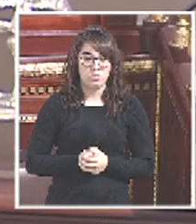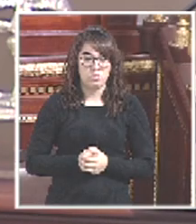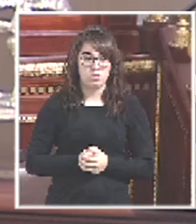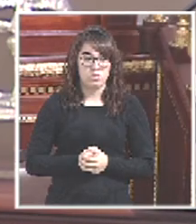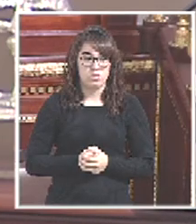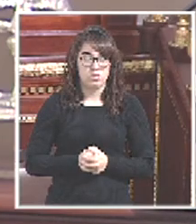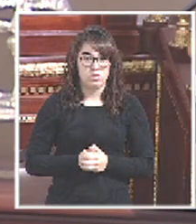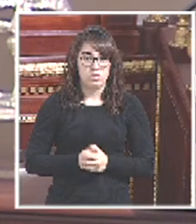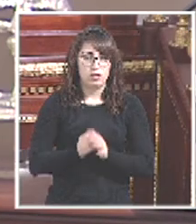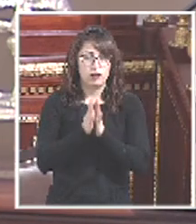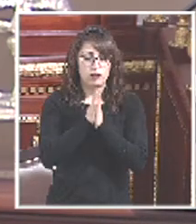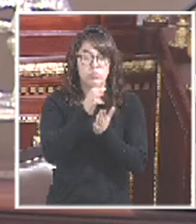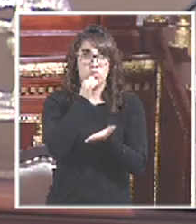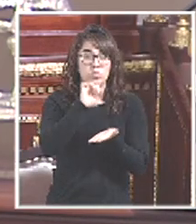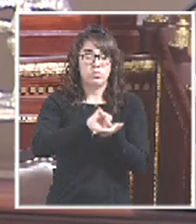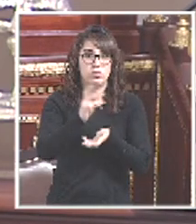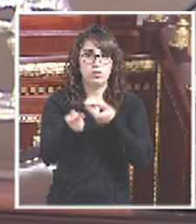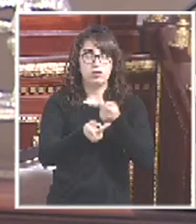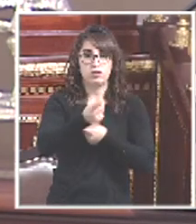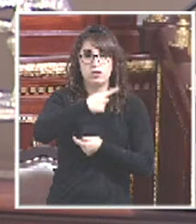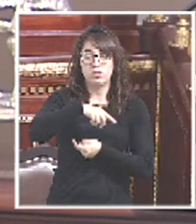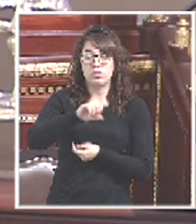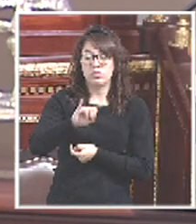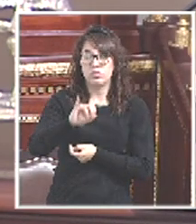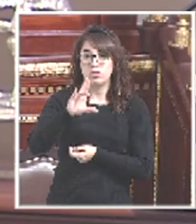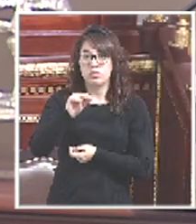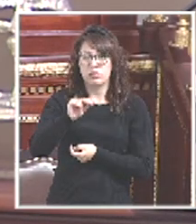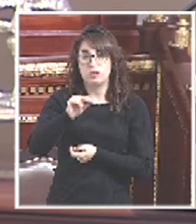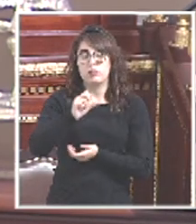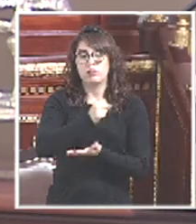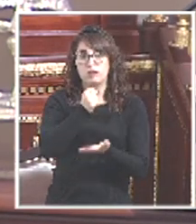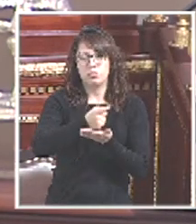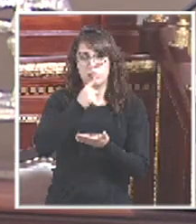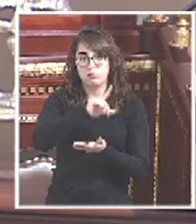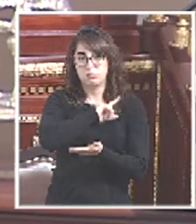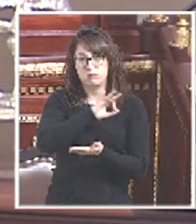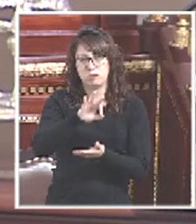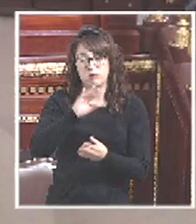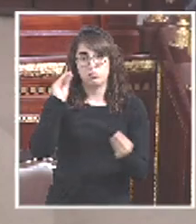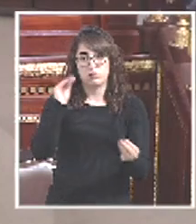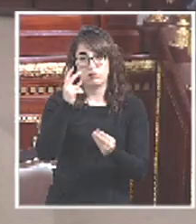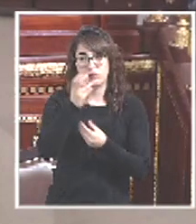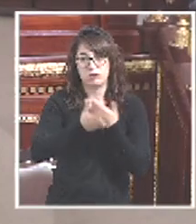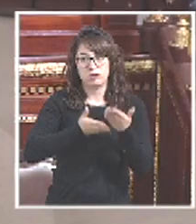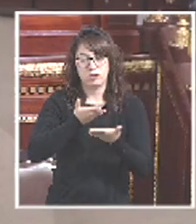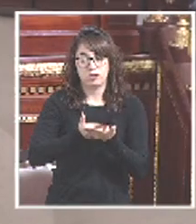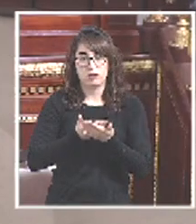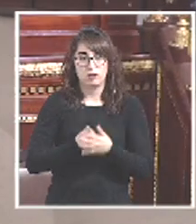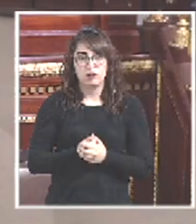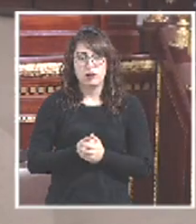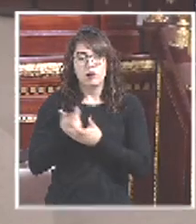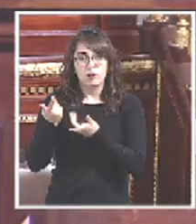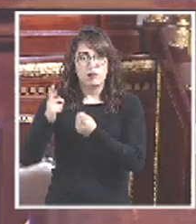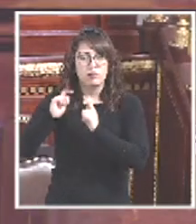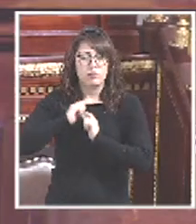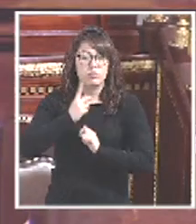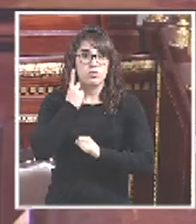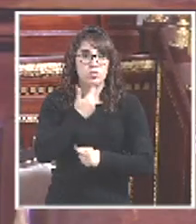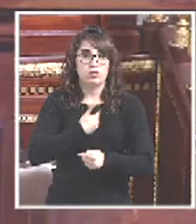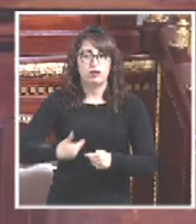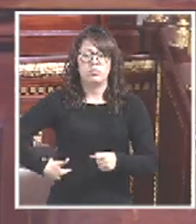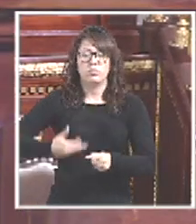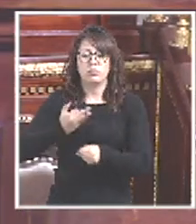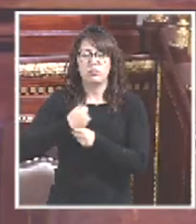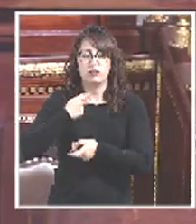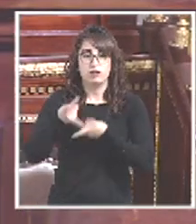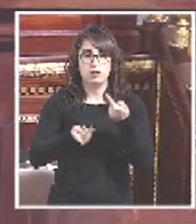Procede la Secretaría a preguntar a la Comisión Permanente en votación económica si es de aprobarse la proposición a discusión. Por instrucciones de la Presidencia, en votación económica